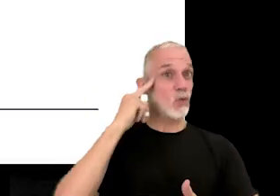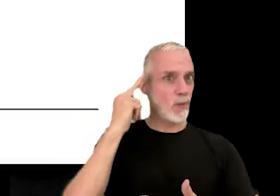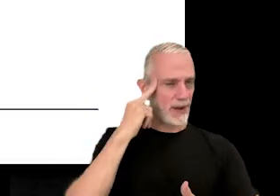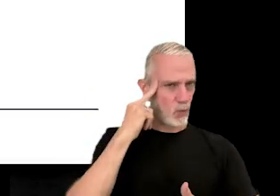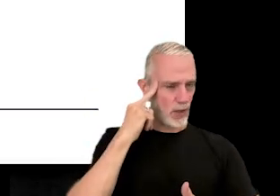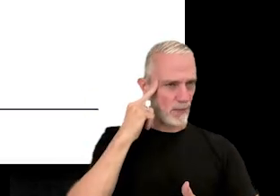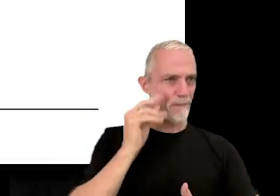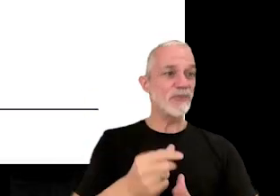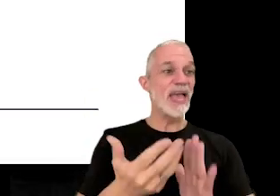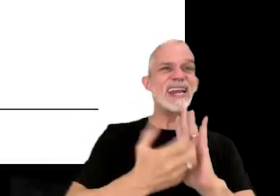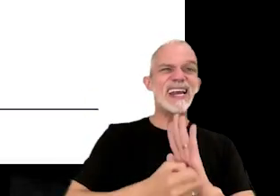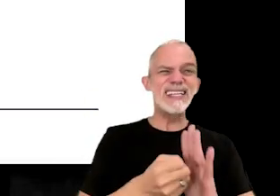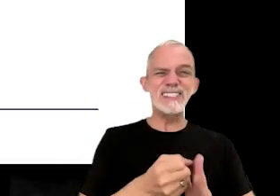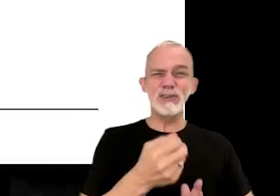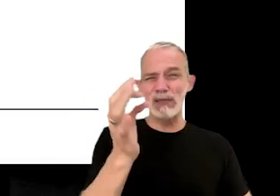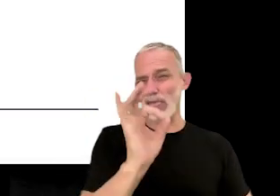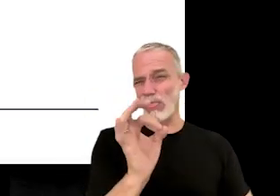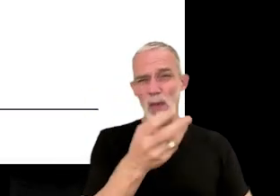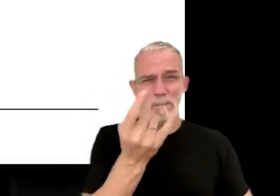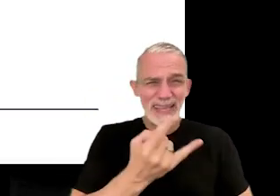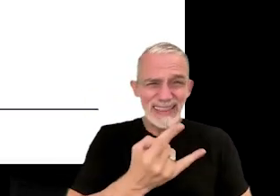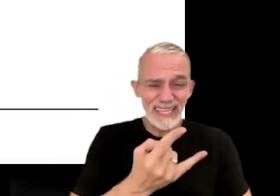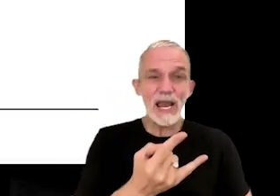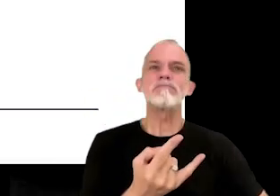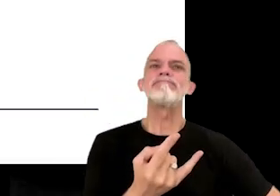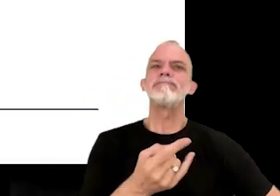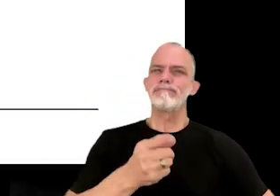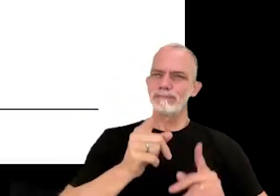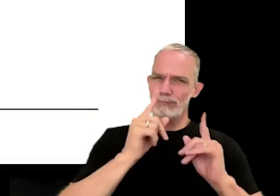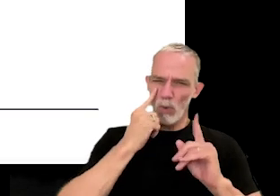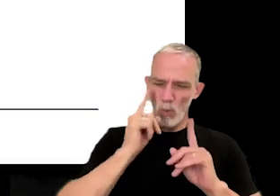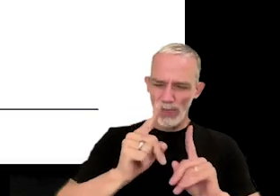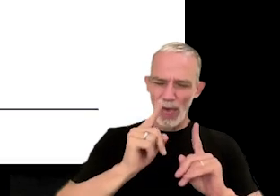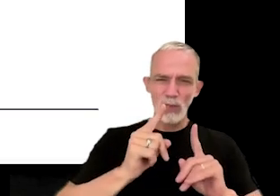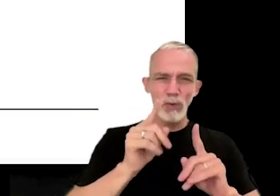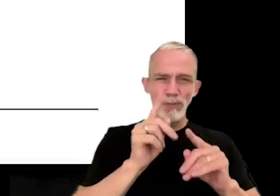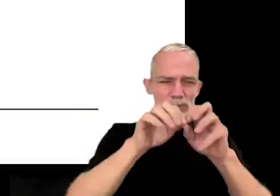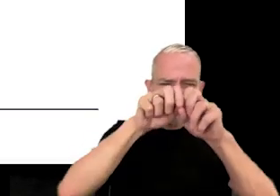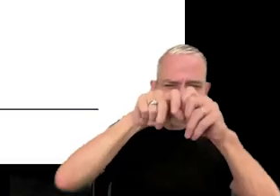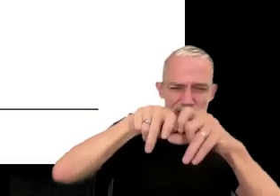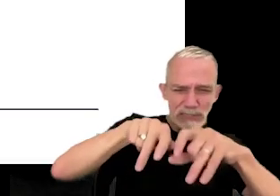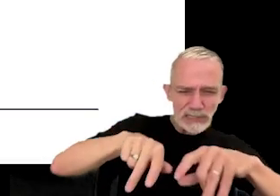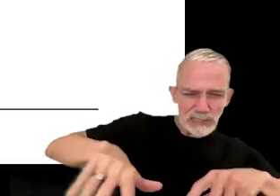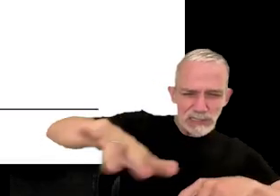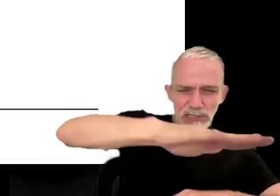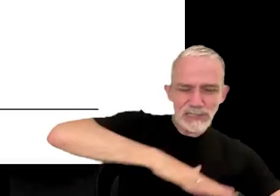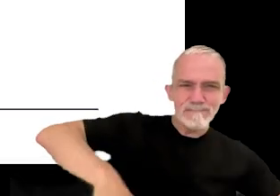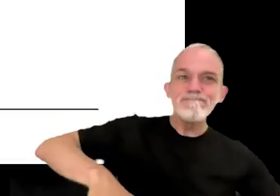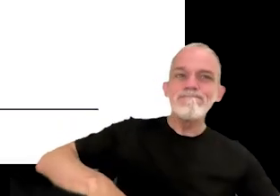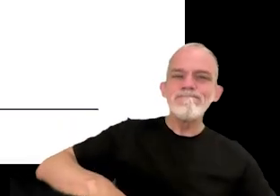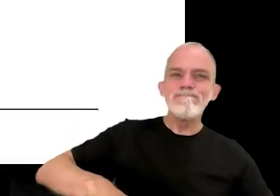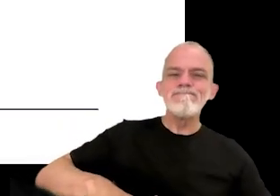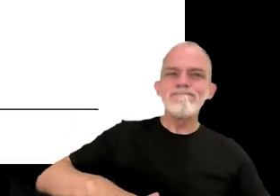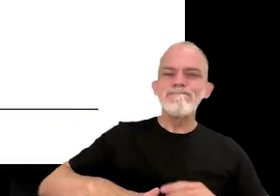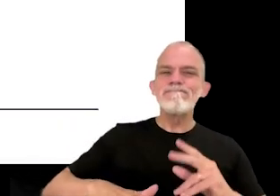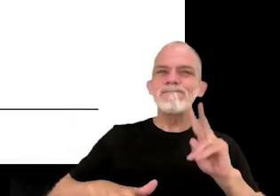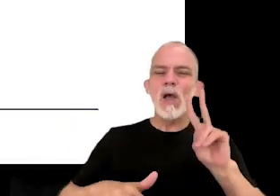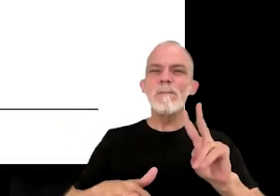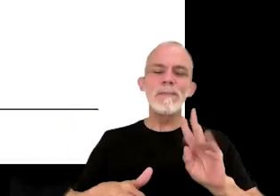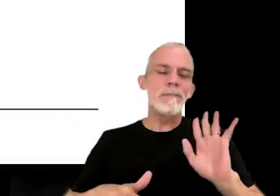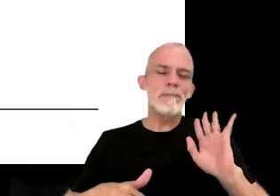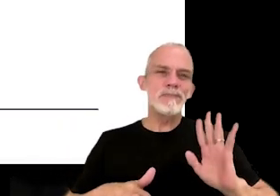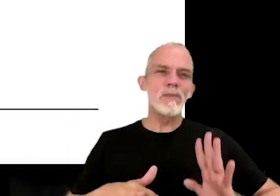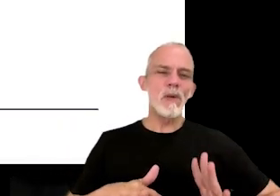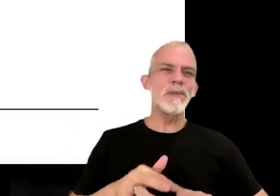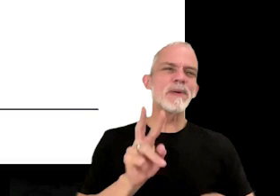de retenciones inexistentes, también tenemos una especie de submundo en donde, como vimos, por ejemplo, en